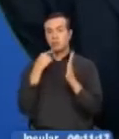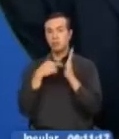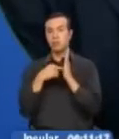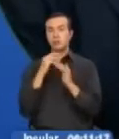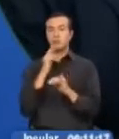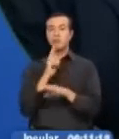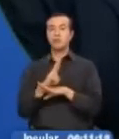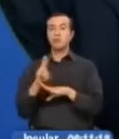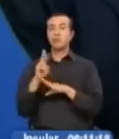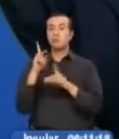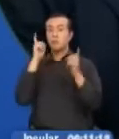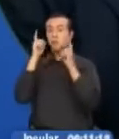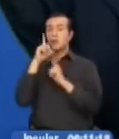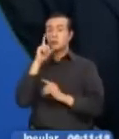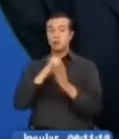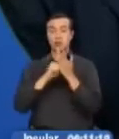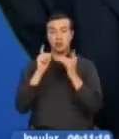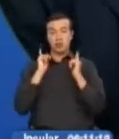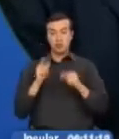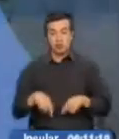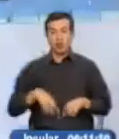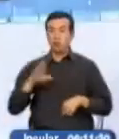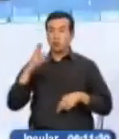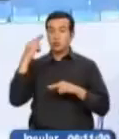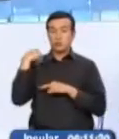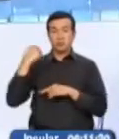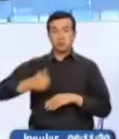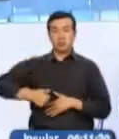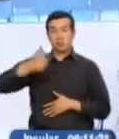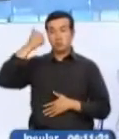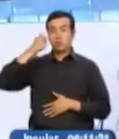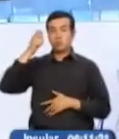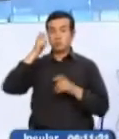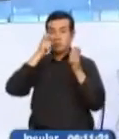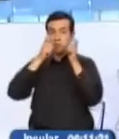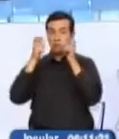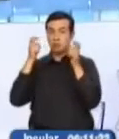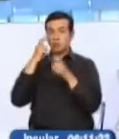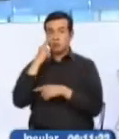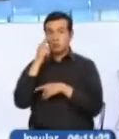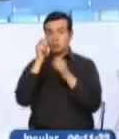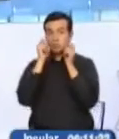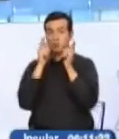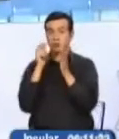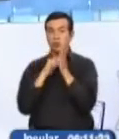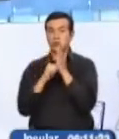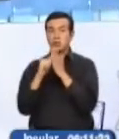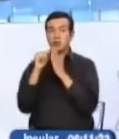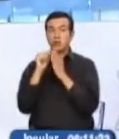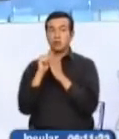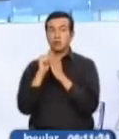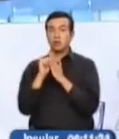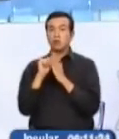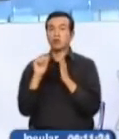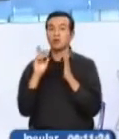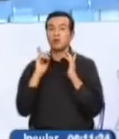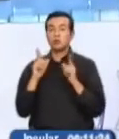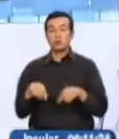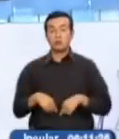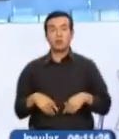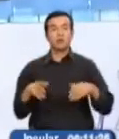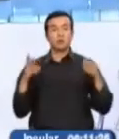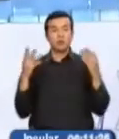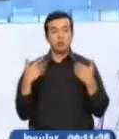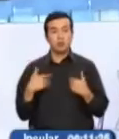ente rectores del ministerio de salud pública como la autoridad sanitaria nacional y a través del ministro es quien ejecuta ciertos procedimientos